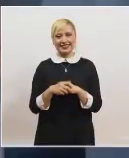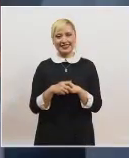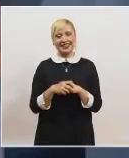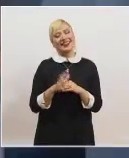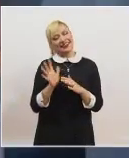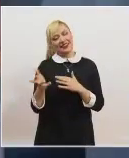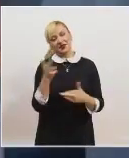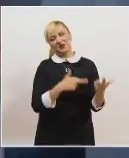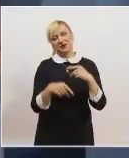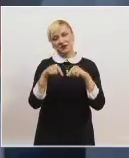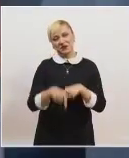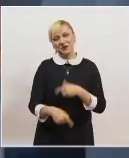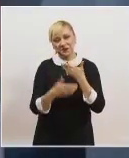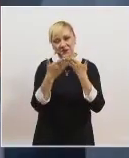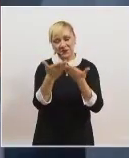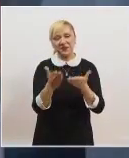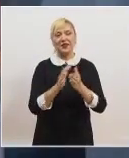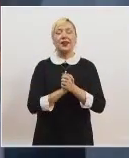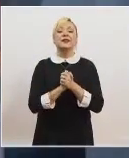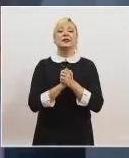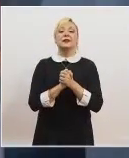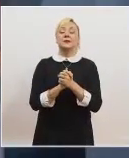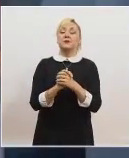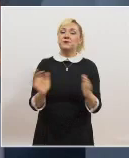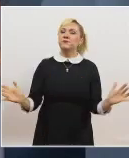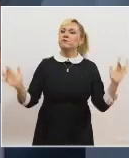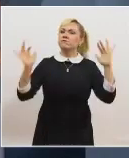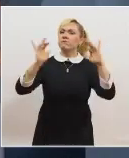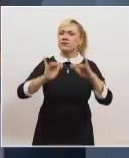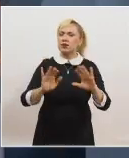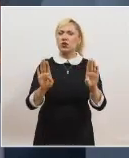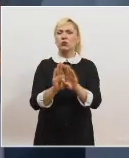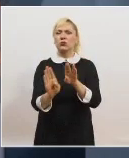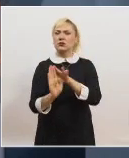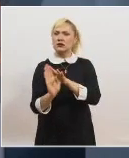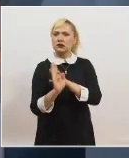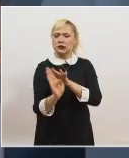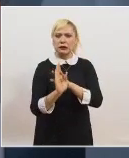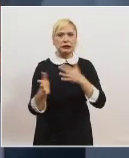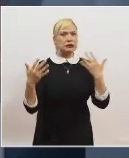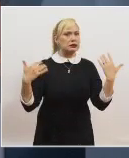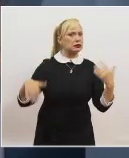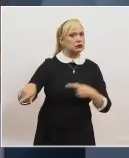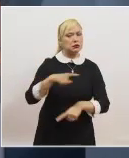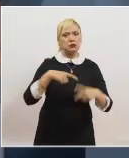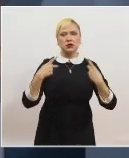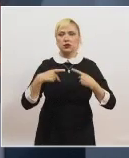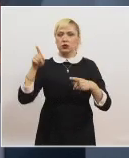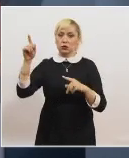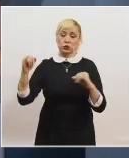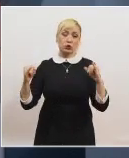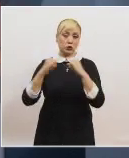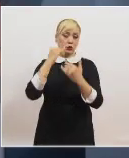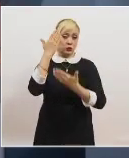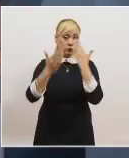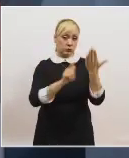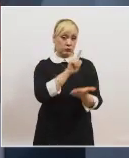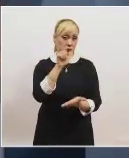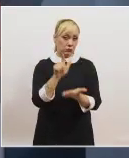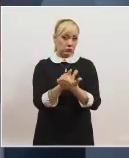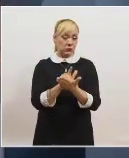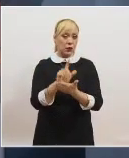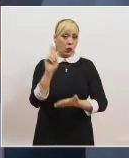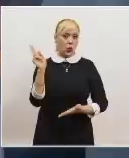Y ya estamos de regreso en el marco del encuentro sobre movilidad que organizó el Instituto de Investigaciones Jurídicas de la UNAM en